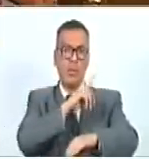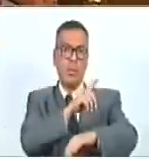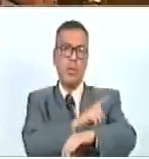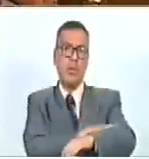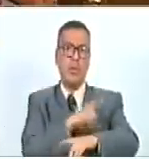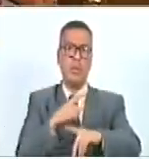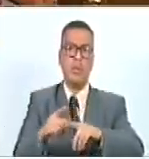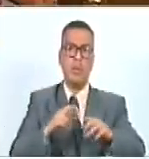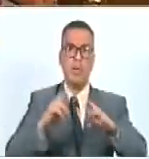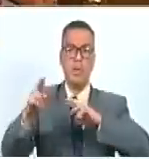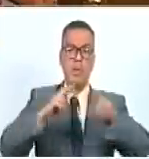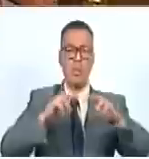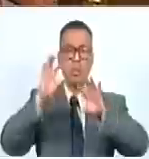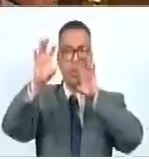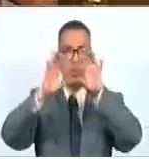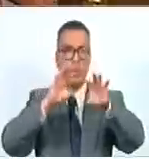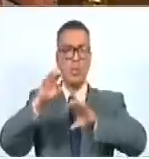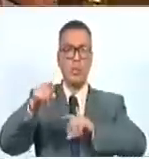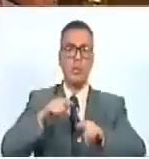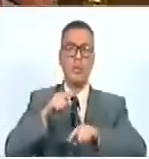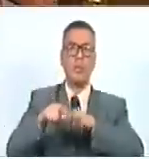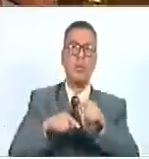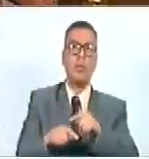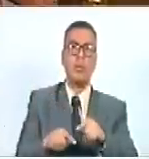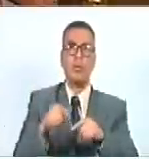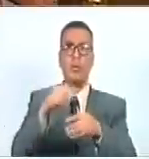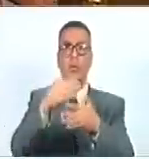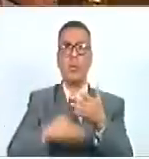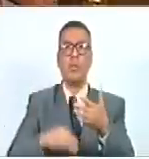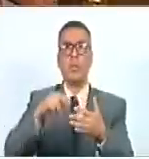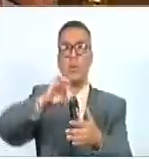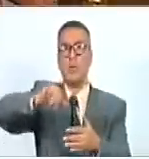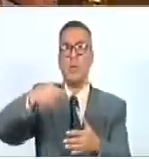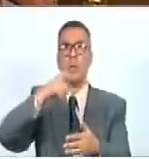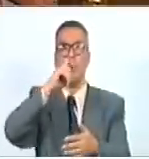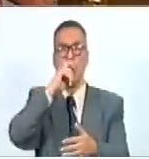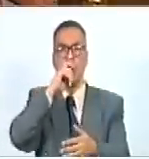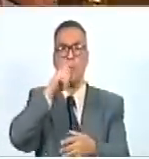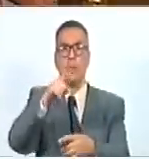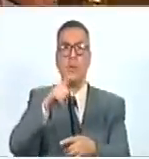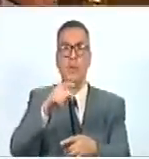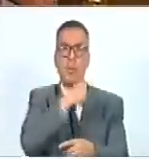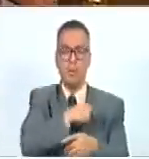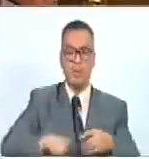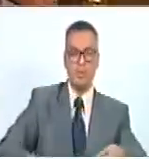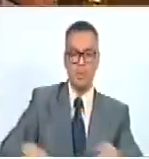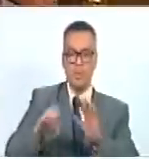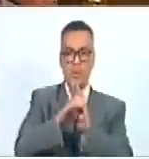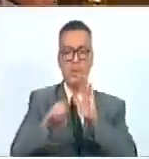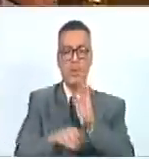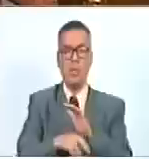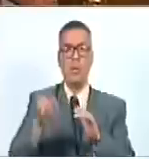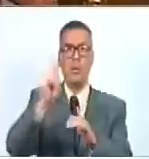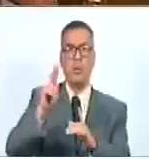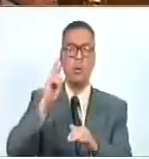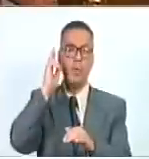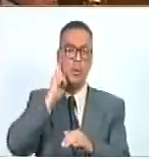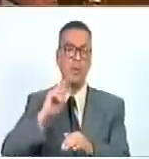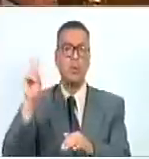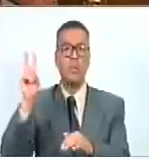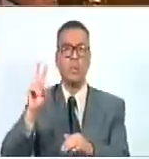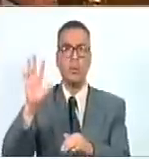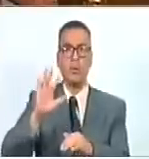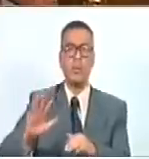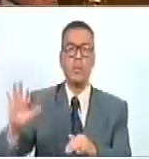para Relaciones Exteriores, mediante la cual el ciudadano Nicolás Maduro Moros, presidente constitucional de la República Bolivariana de